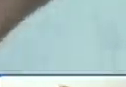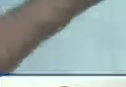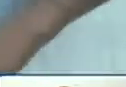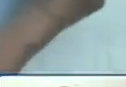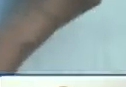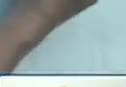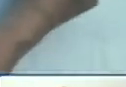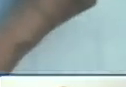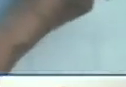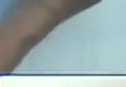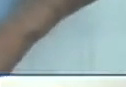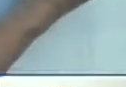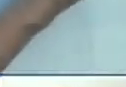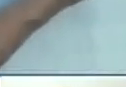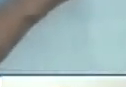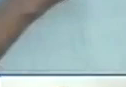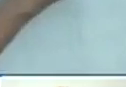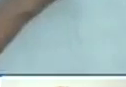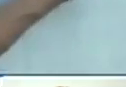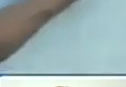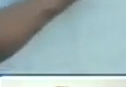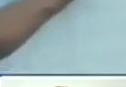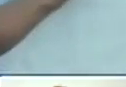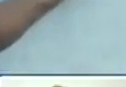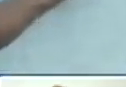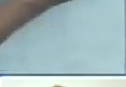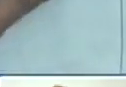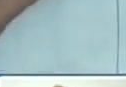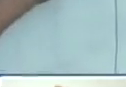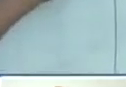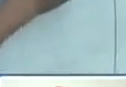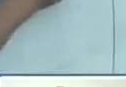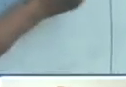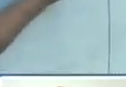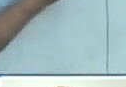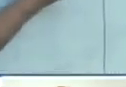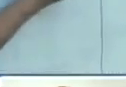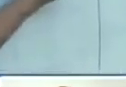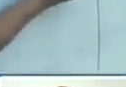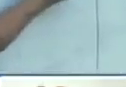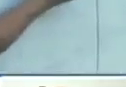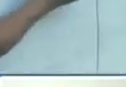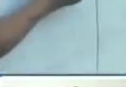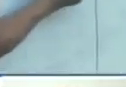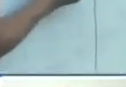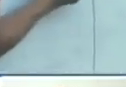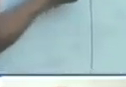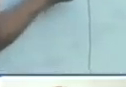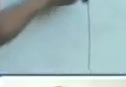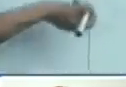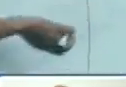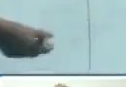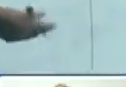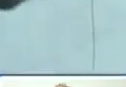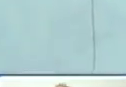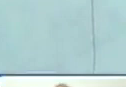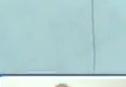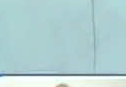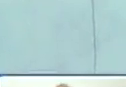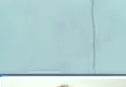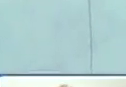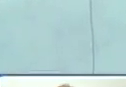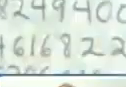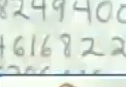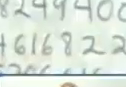en las 14.000 unidades Bolívar Chávez las 14.000 ubc se dieron cita